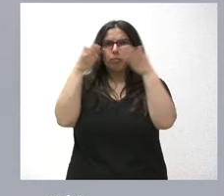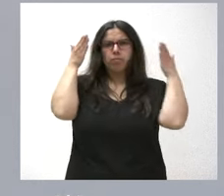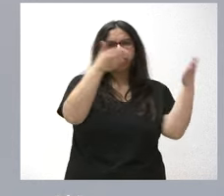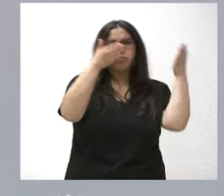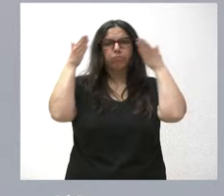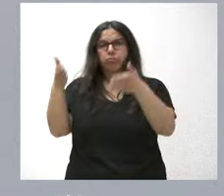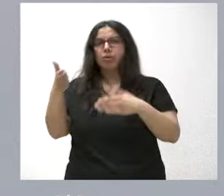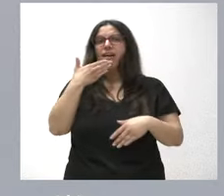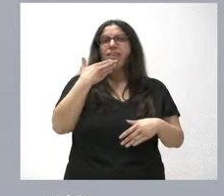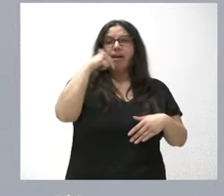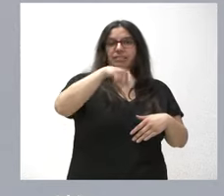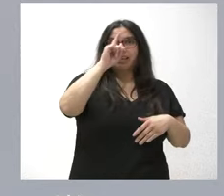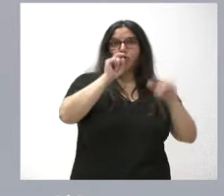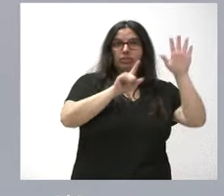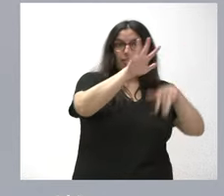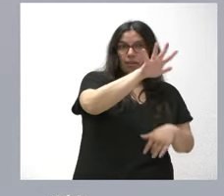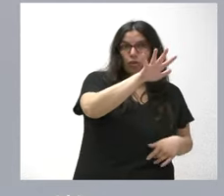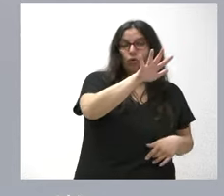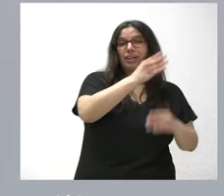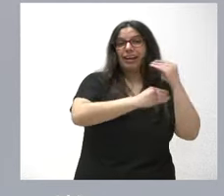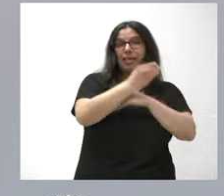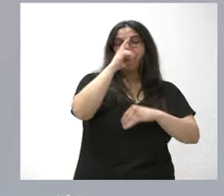año 65 años, las nacidas en